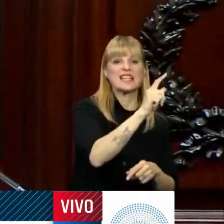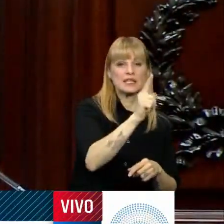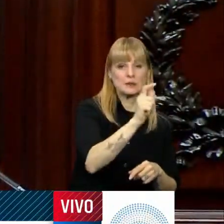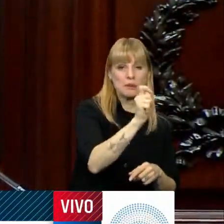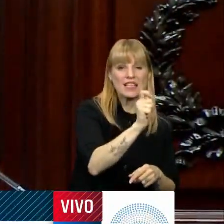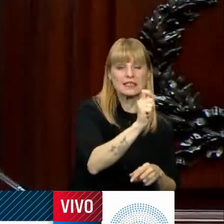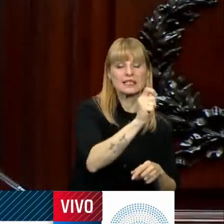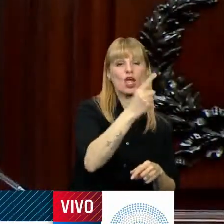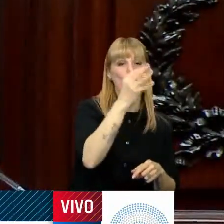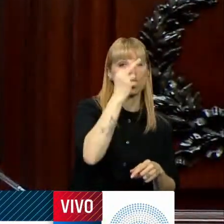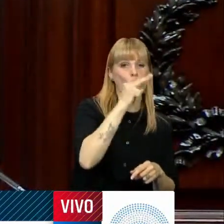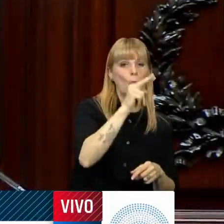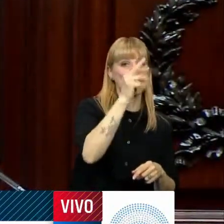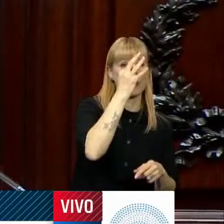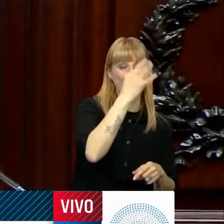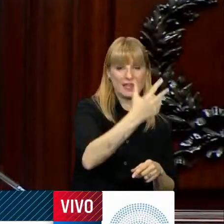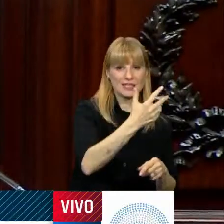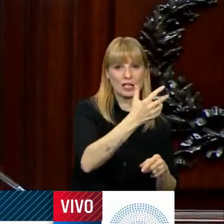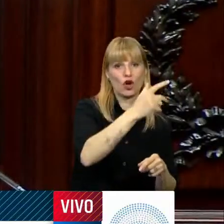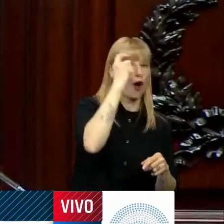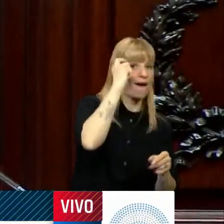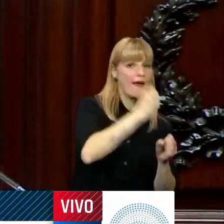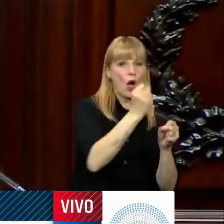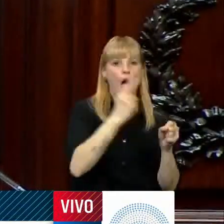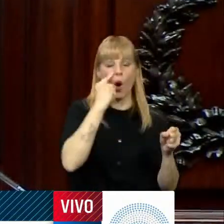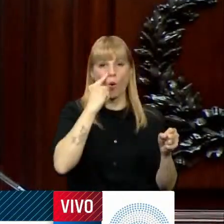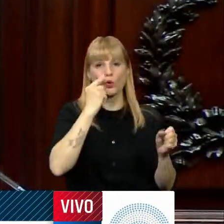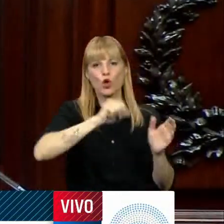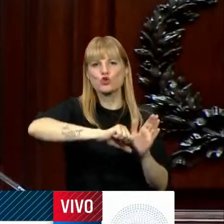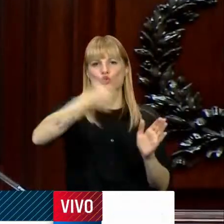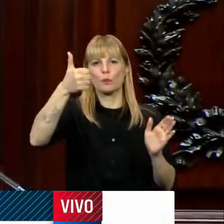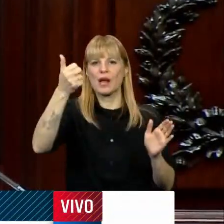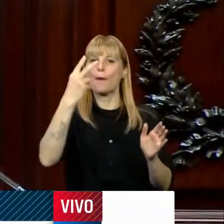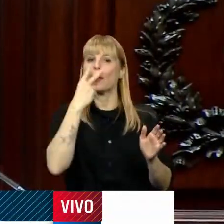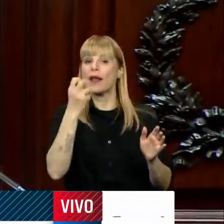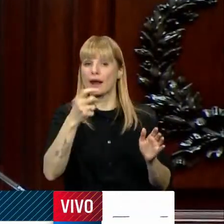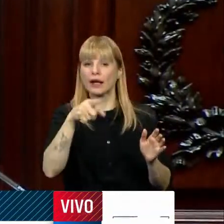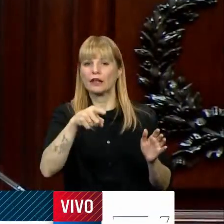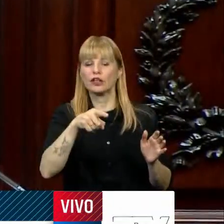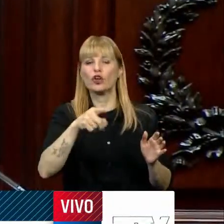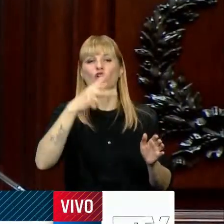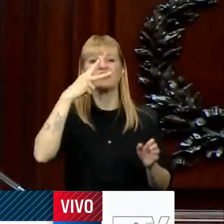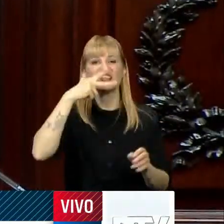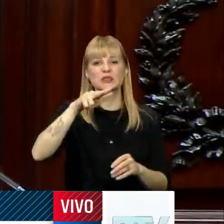2025 alcanzamos un superávit energético de